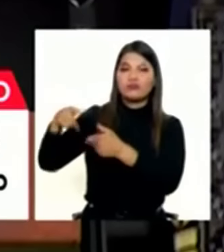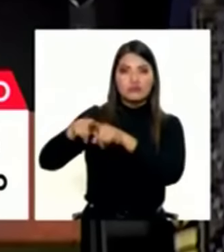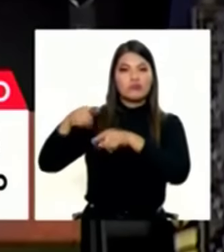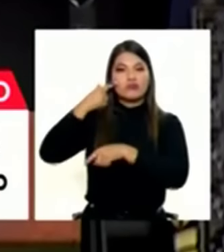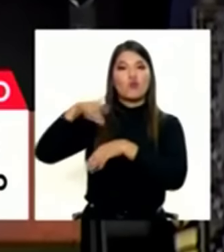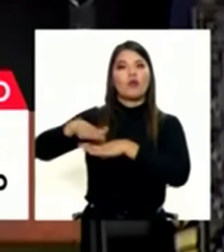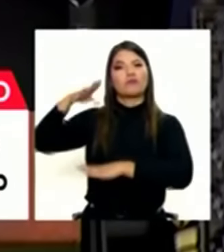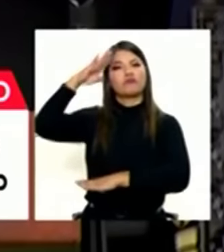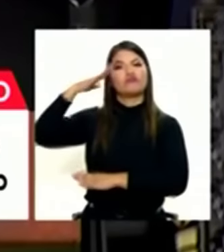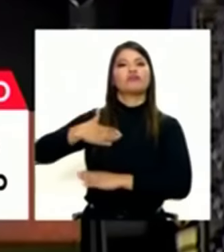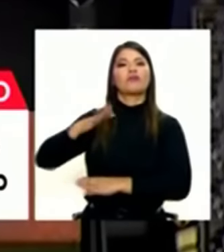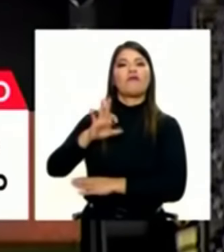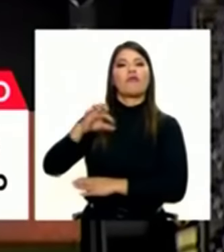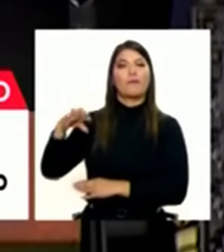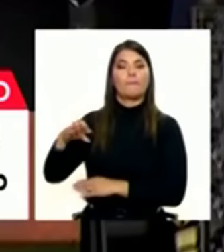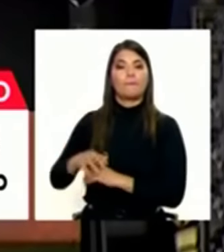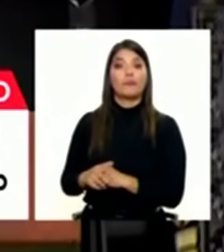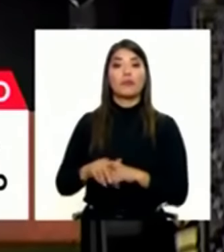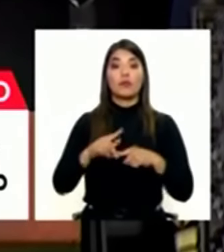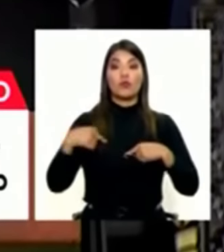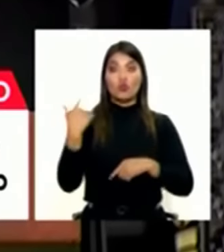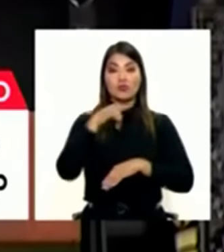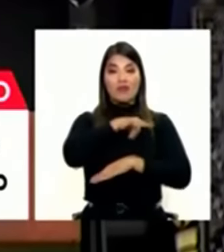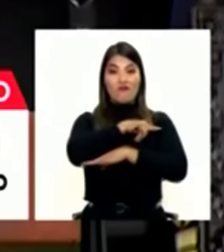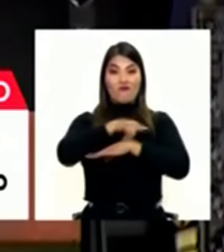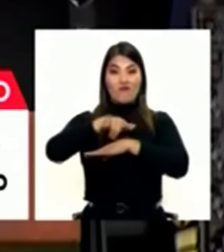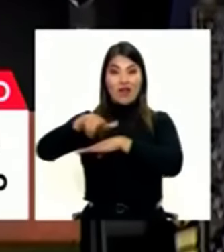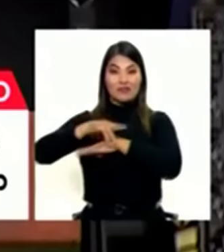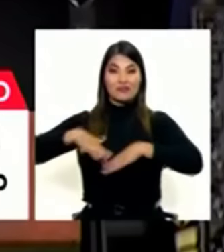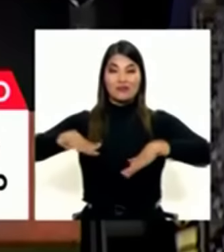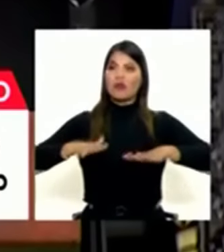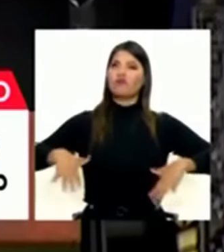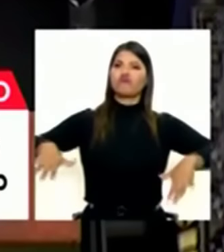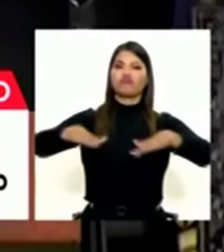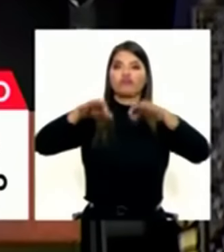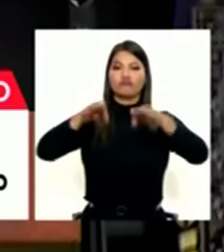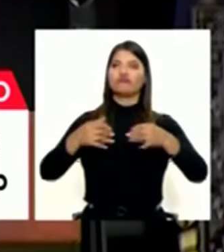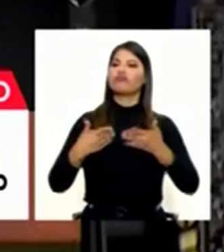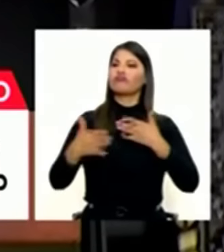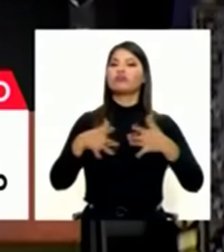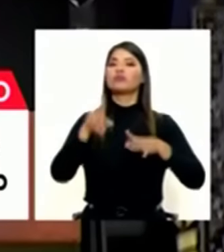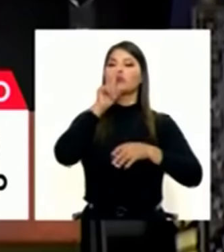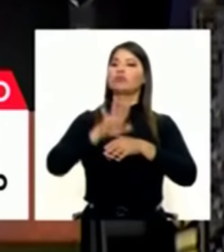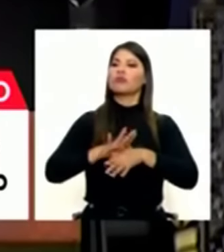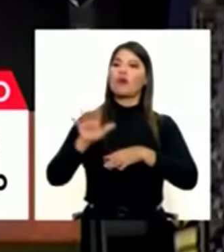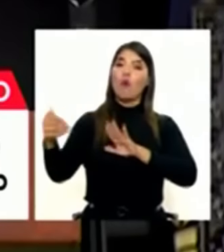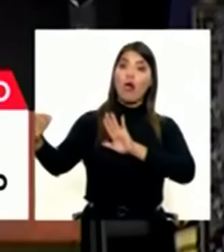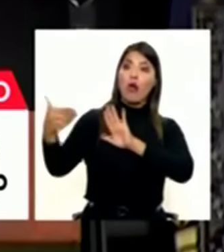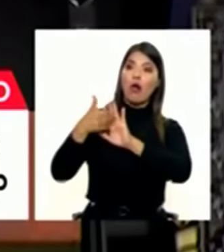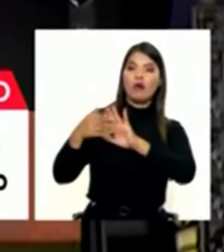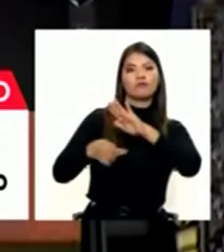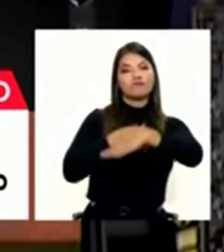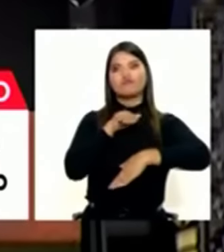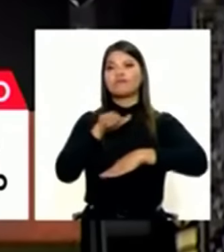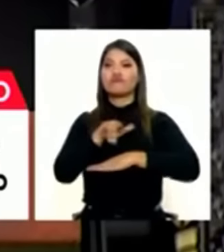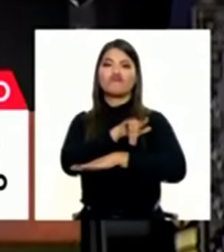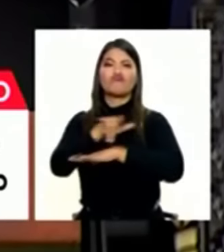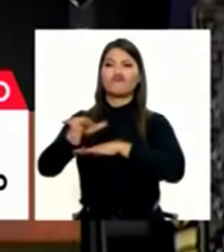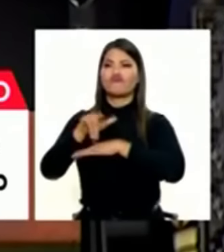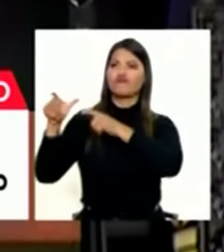Tenemos una Fuerza Aérea comprometida con la patria que sale al frente ante cualquier amenaza externa o